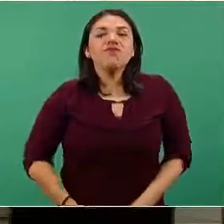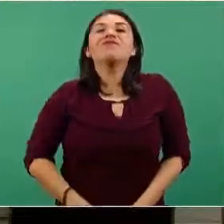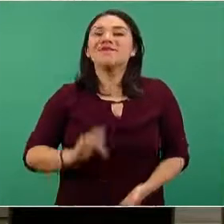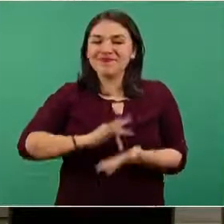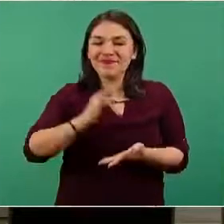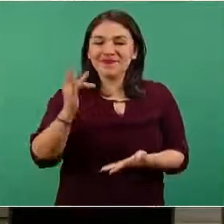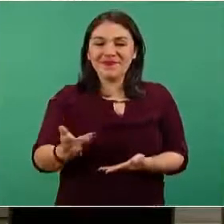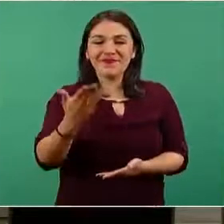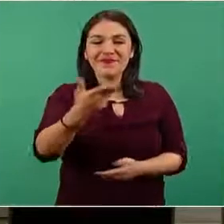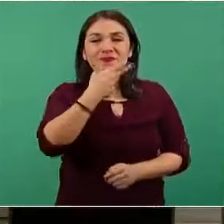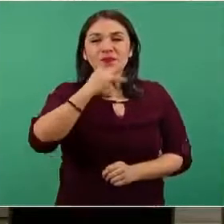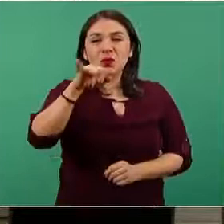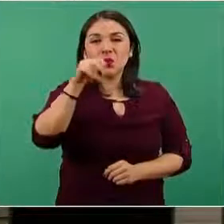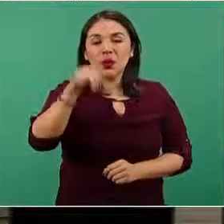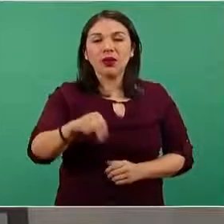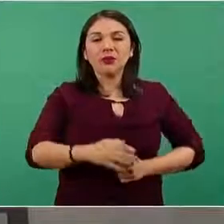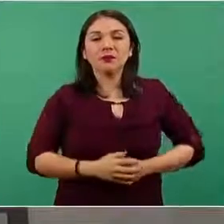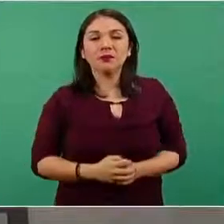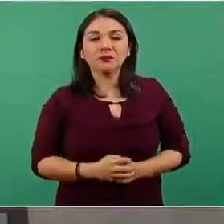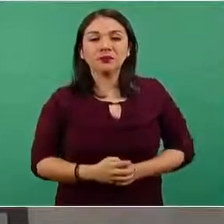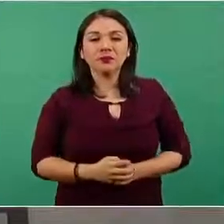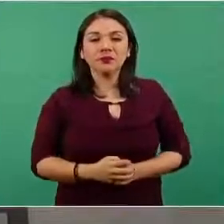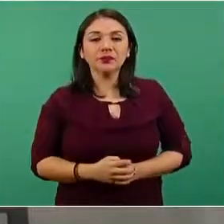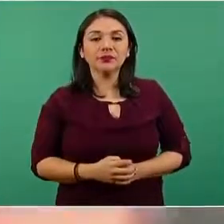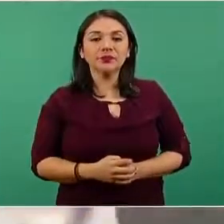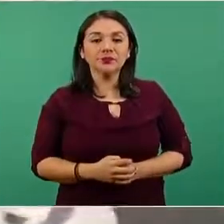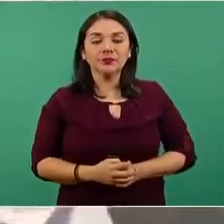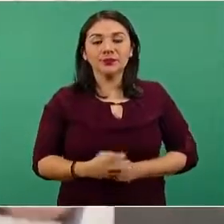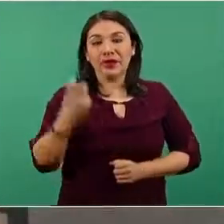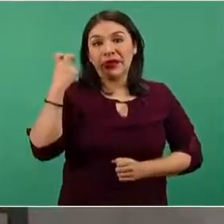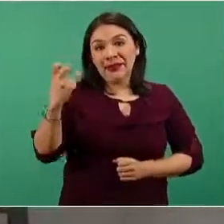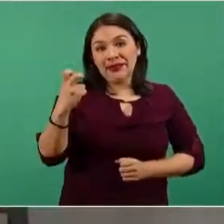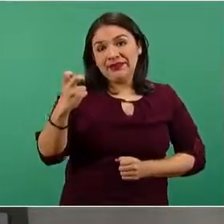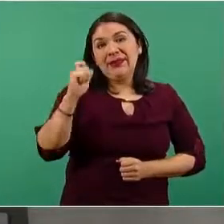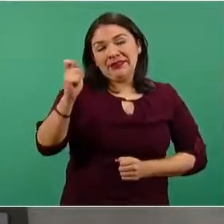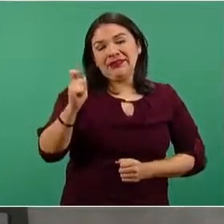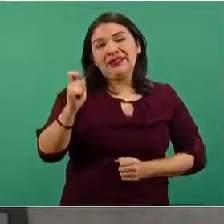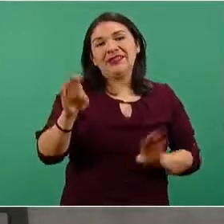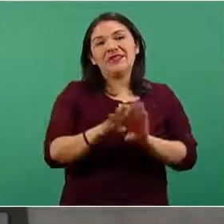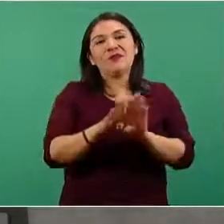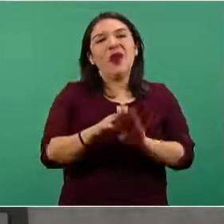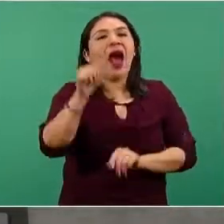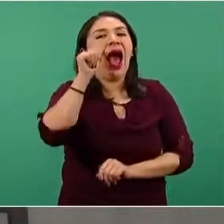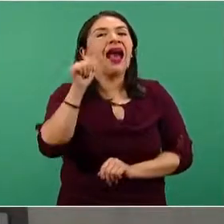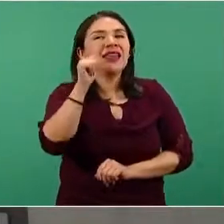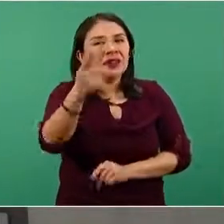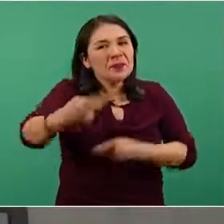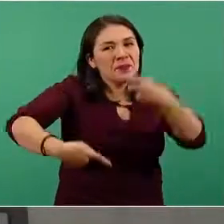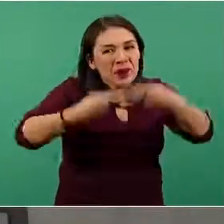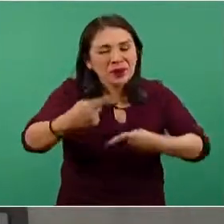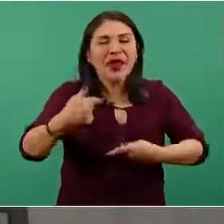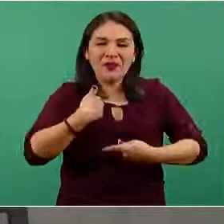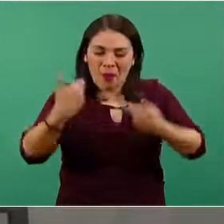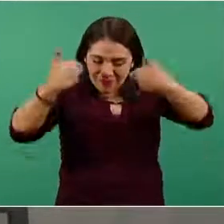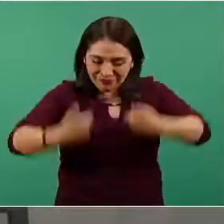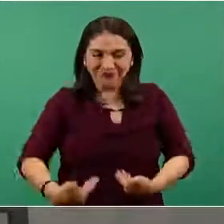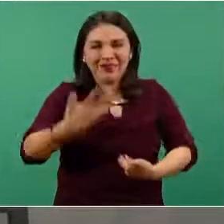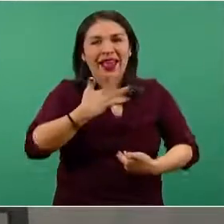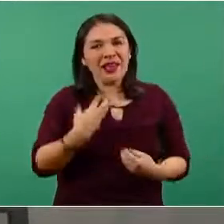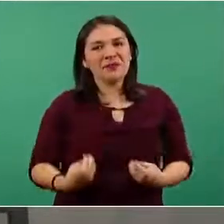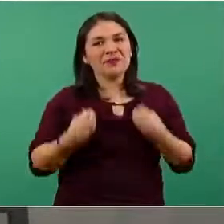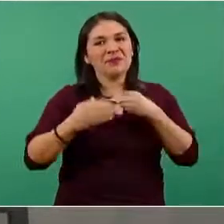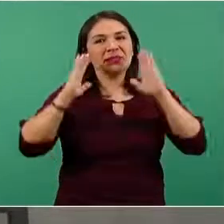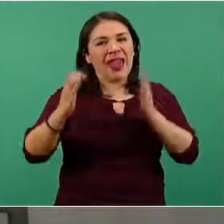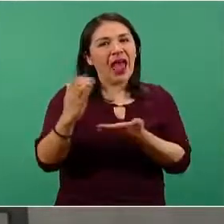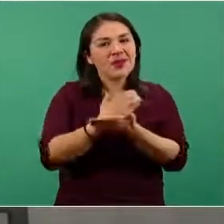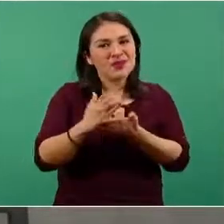Muchas gracias, Juan. Aquí está la prueba de vida que usted pedía ayer. Aquí estoy afortunadamente recuperado